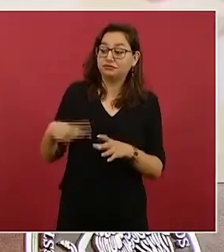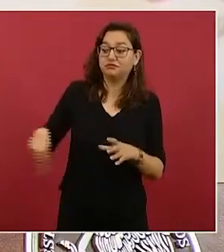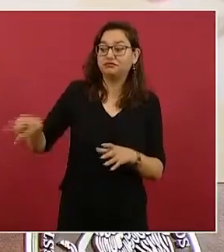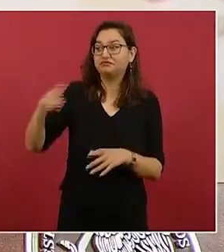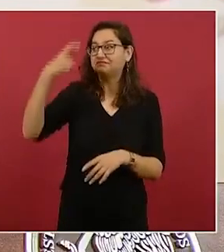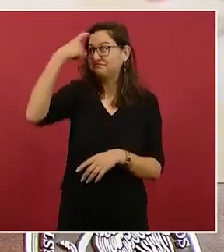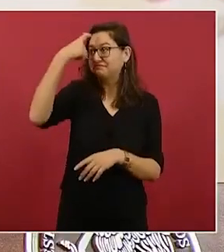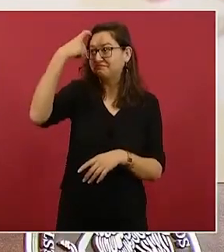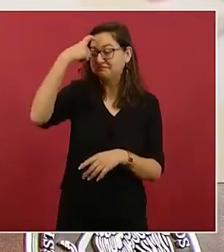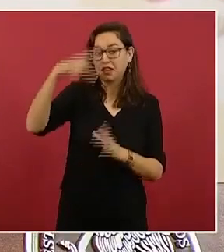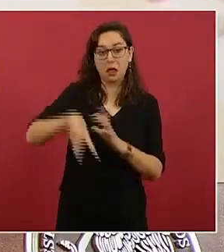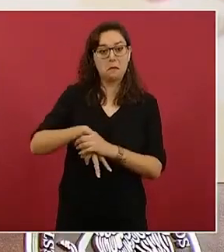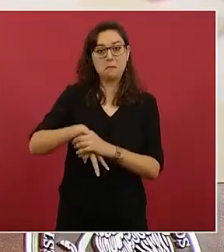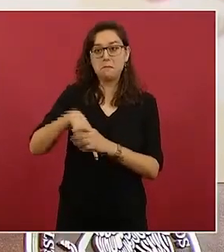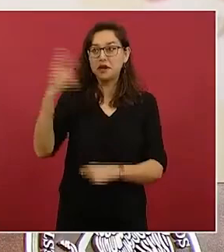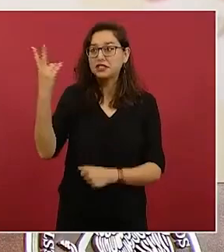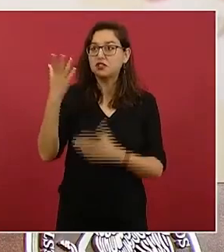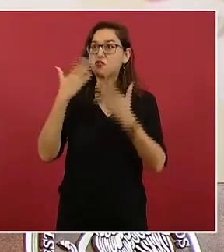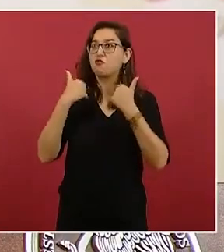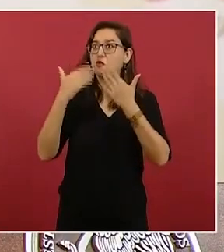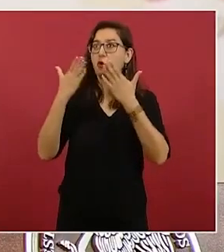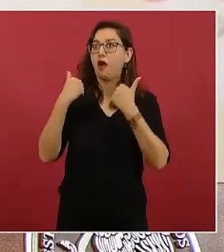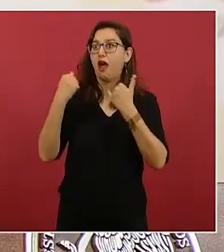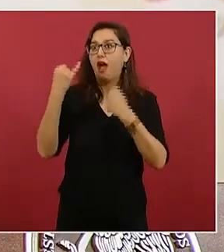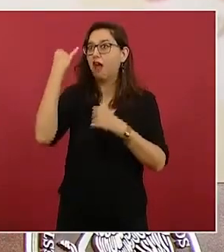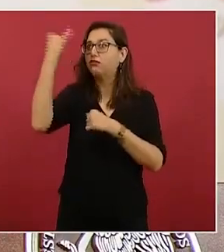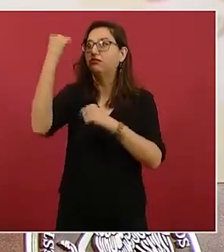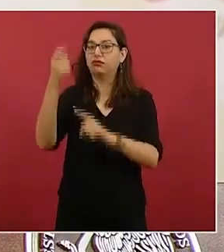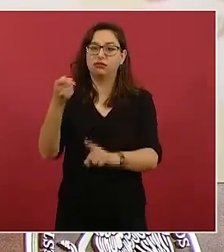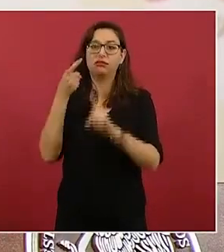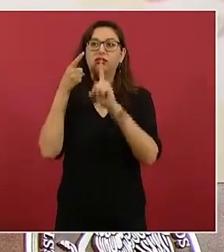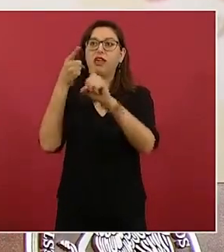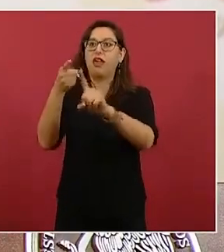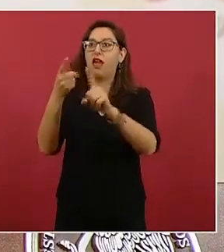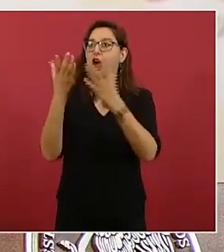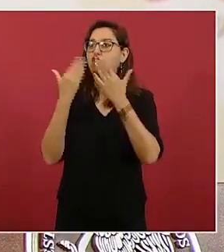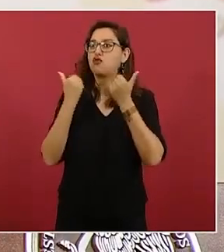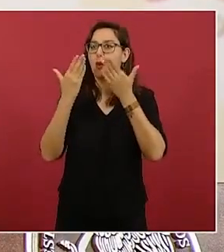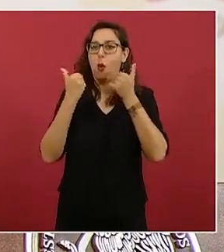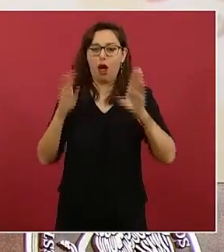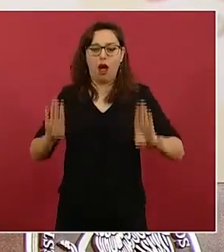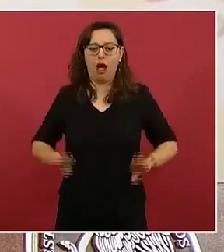cuando no hay principios, cuando no hay una doctrina,